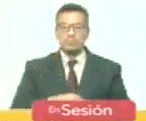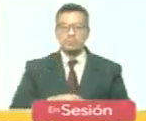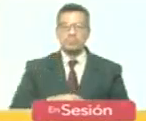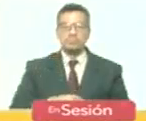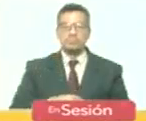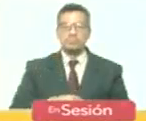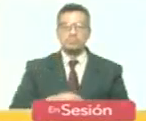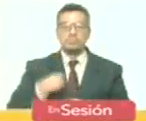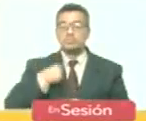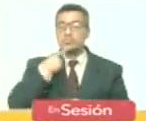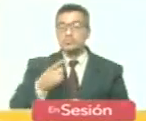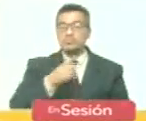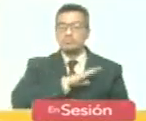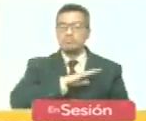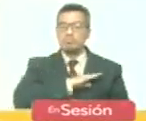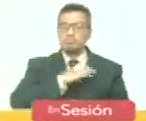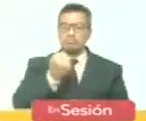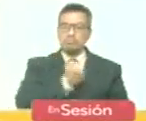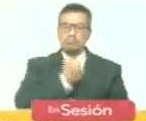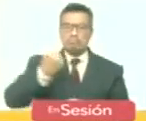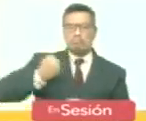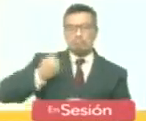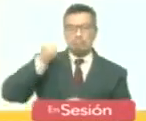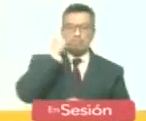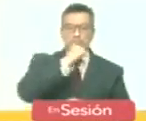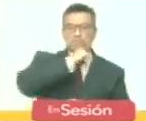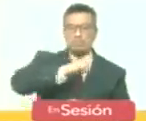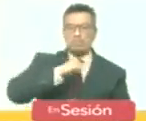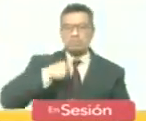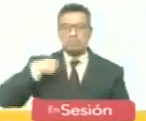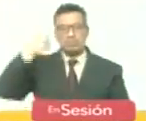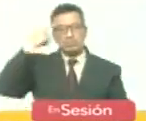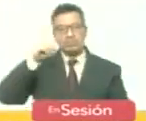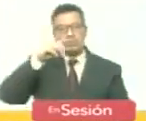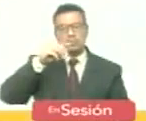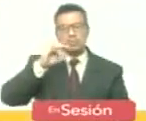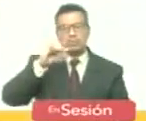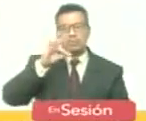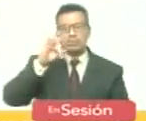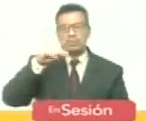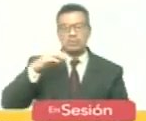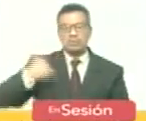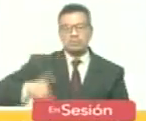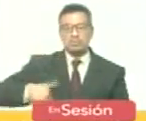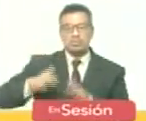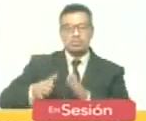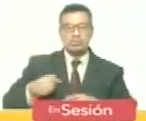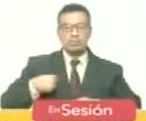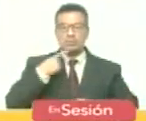Otros dijeron que era autoatentado, otros medios más bárbaros todavía. El caso de Infobae argentino,